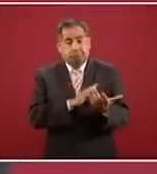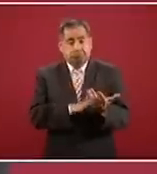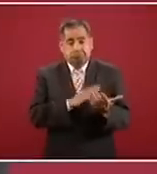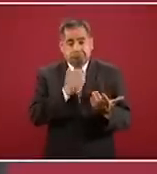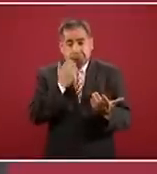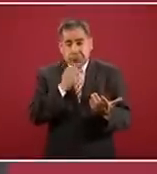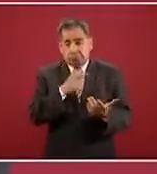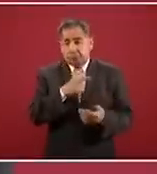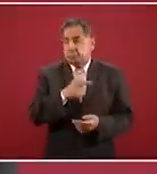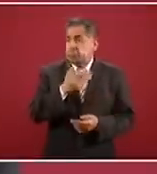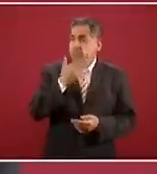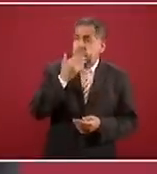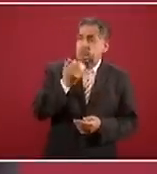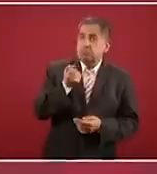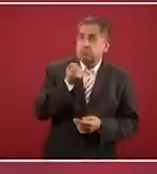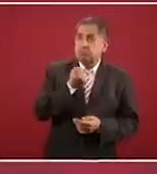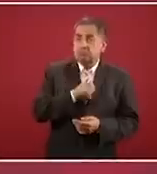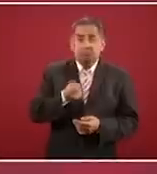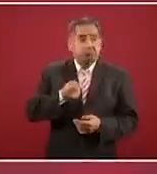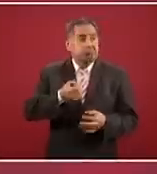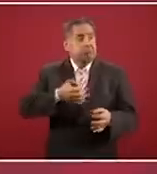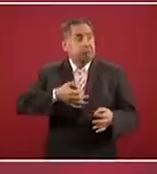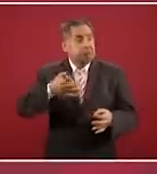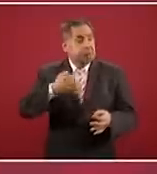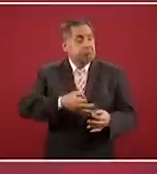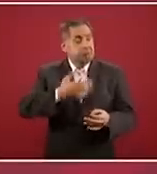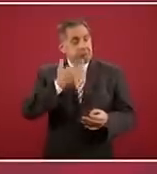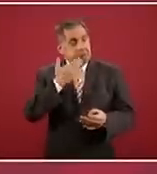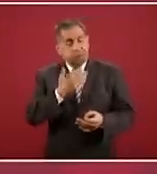qué eficiencia.